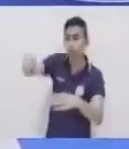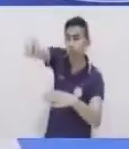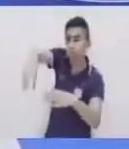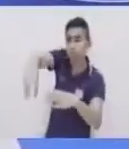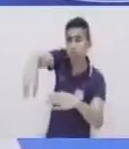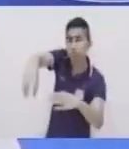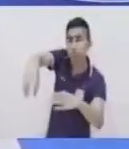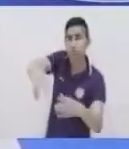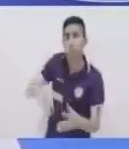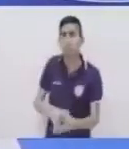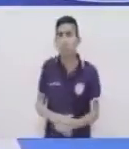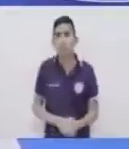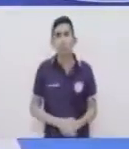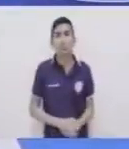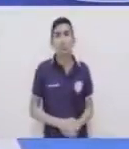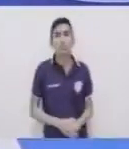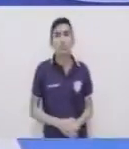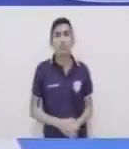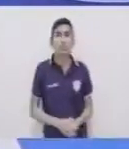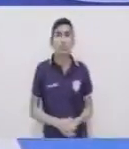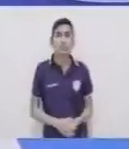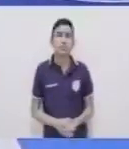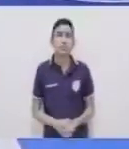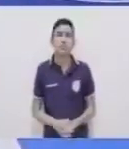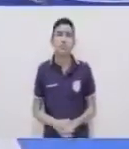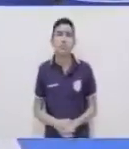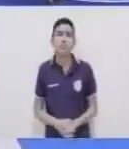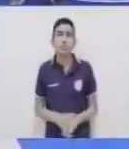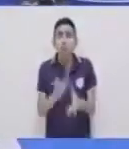pelota. Nuevamente.